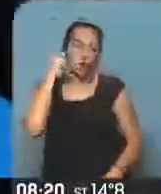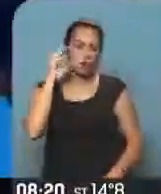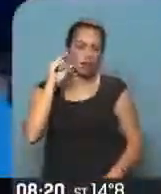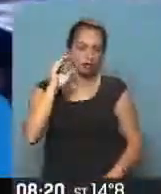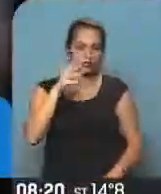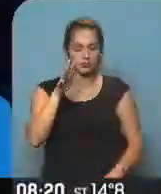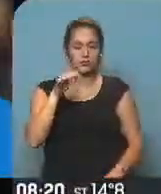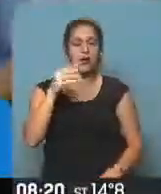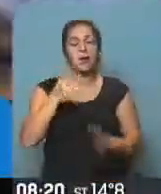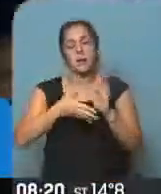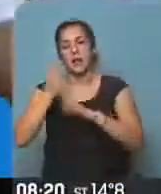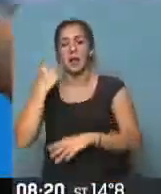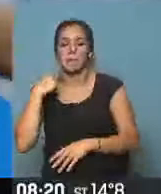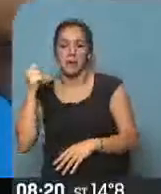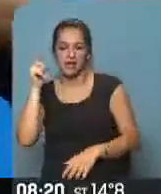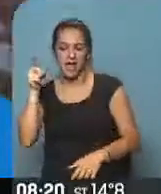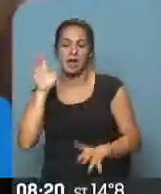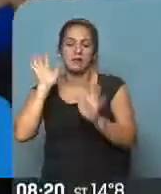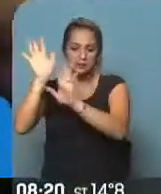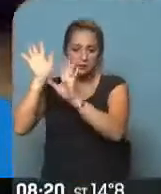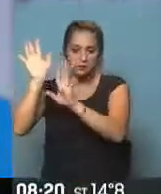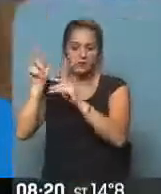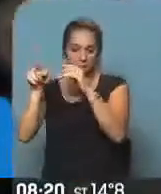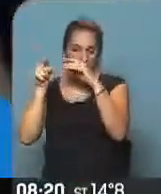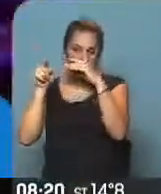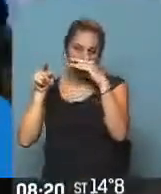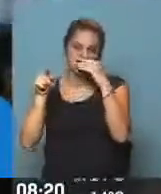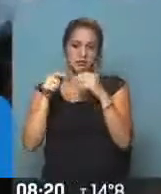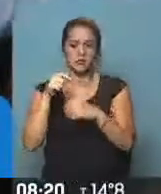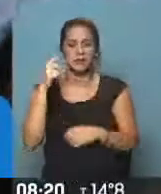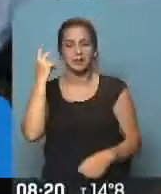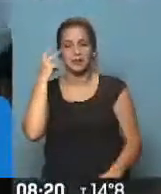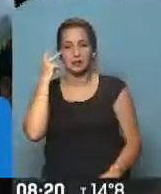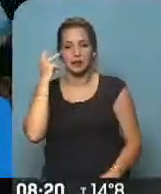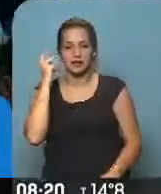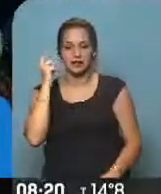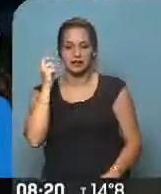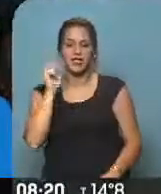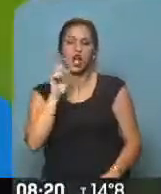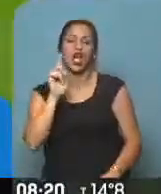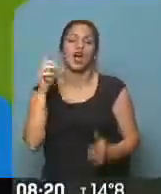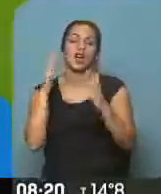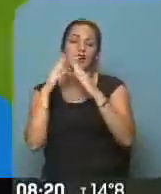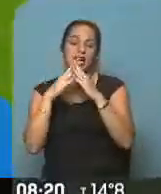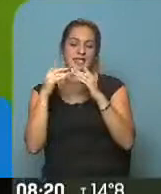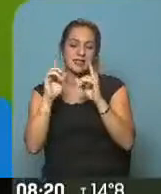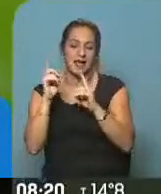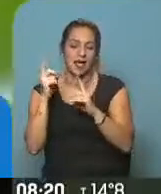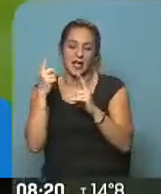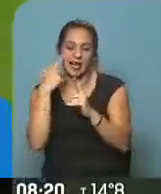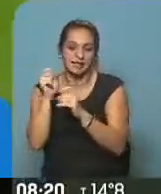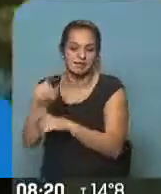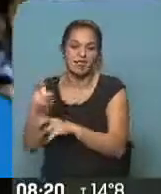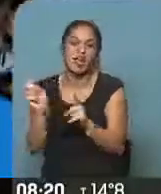a Barcelona, la estadía allí en la casa del propio Lionel Messi, no en la casa viviendo, ¿no? Cuando nos referimos a la casa nos